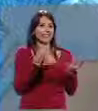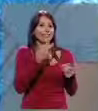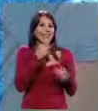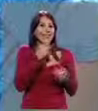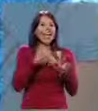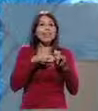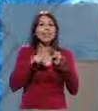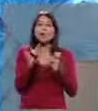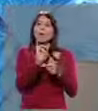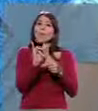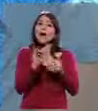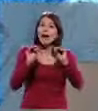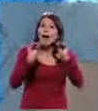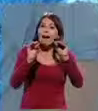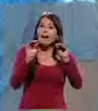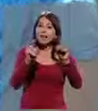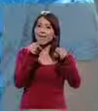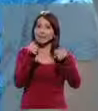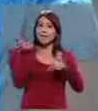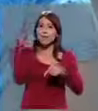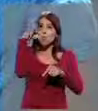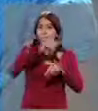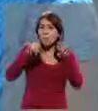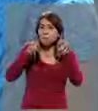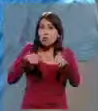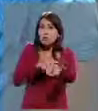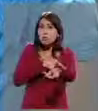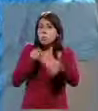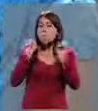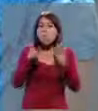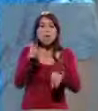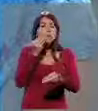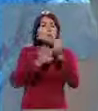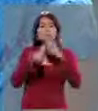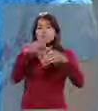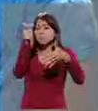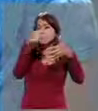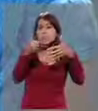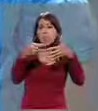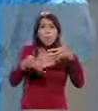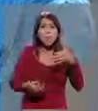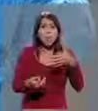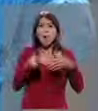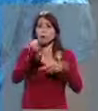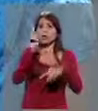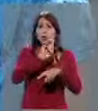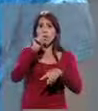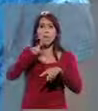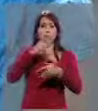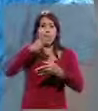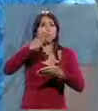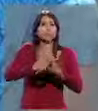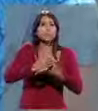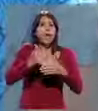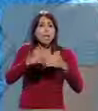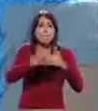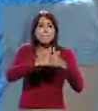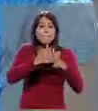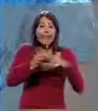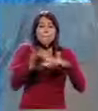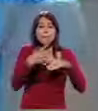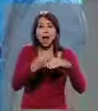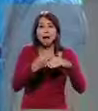es un poco educarlos en eso que el diabético puede comer de todo o sea usted usted no tiene que dejar de comer pan blanco pero si se comía